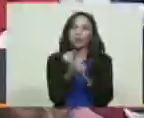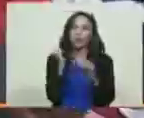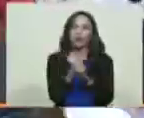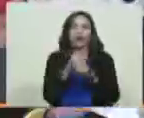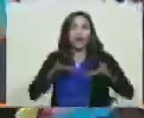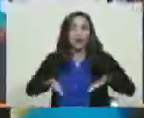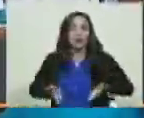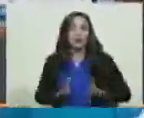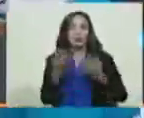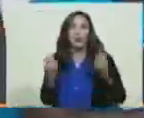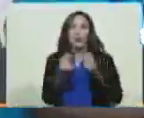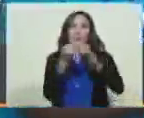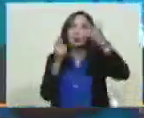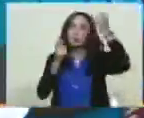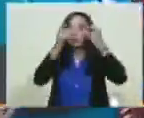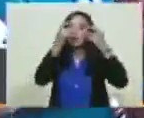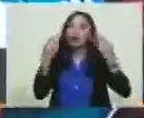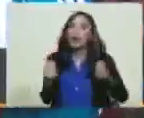con chávez